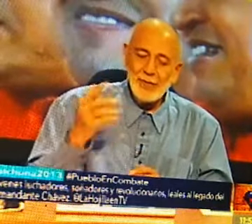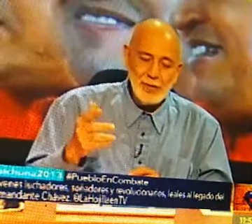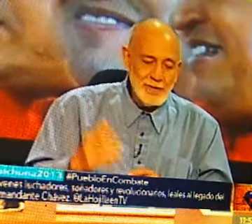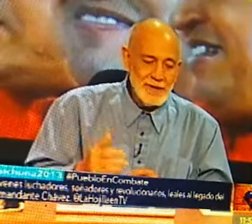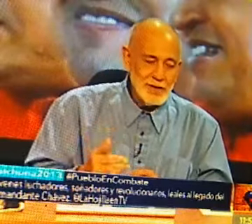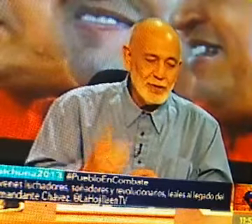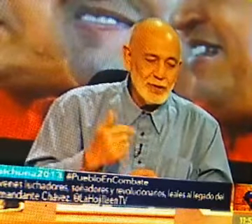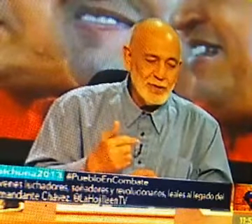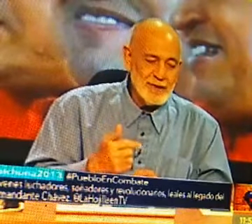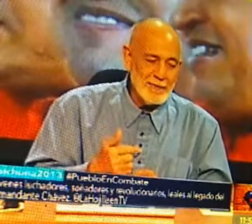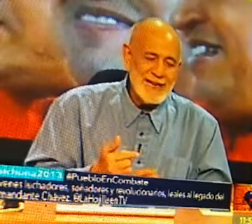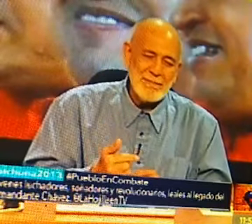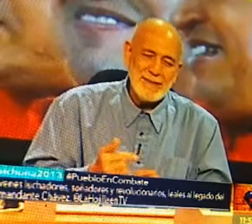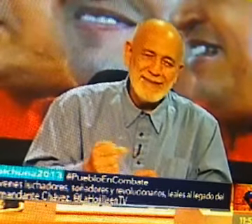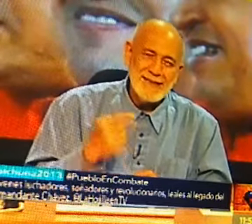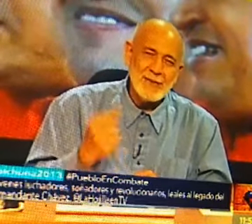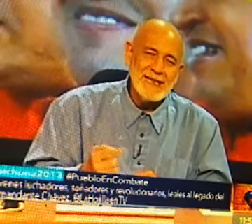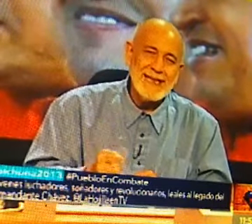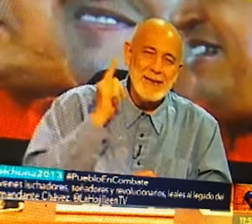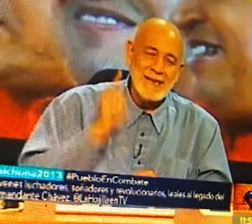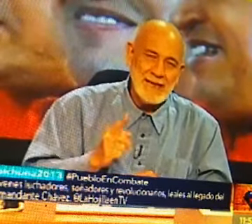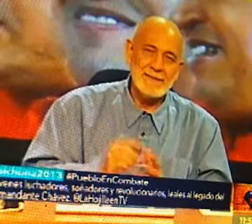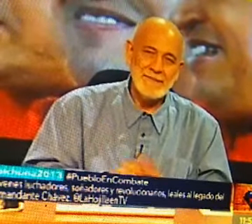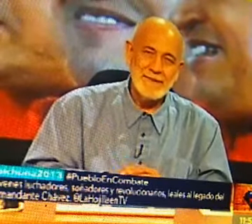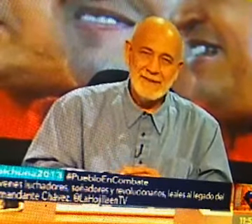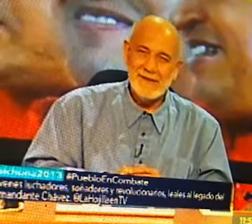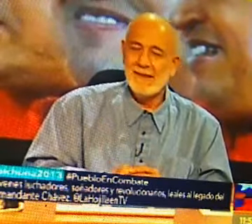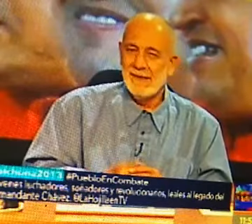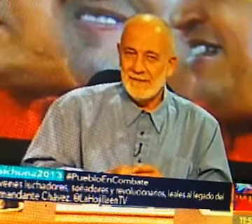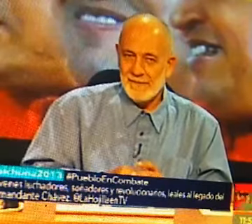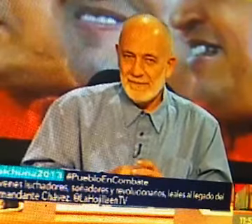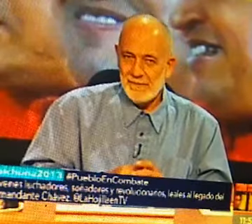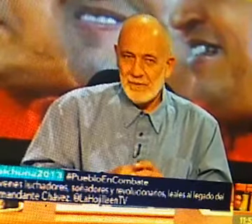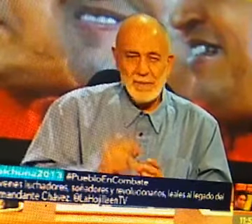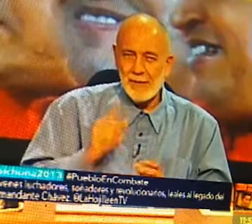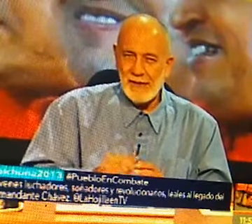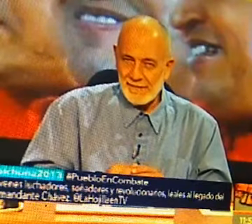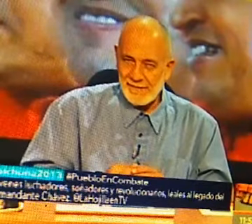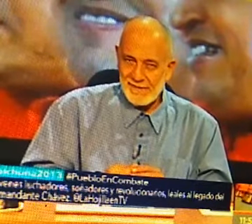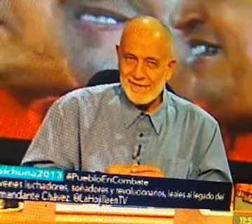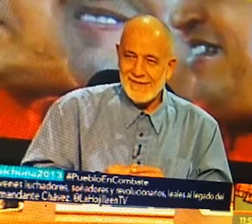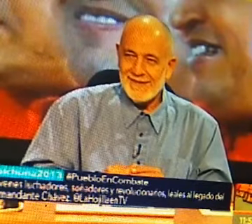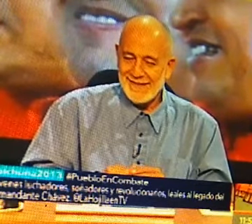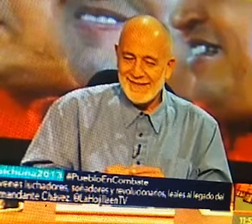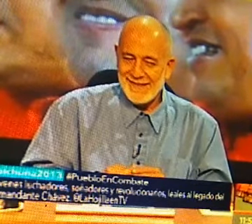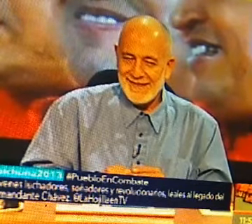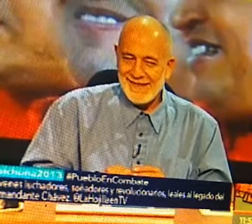segundo, nosotros tenemos una capacidad extraordinaria para amar. No para odiar.